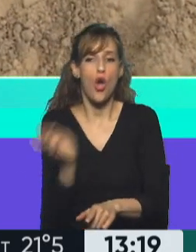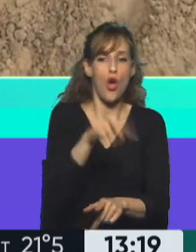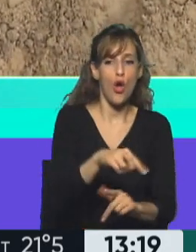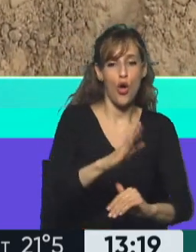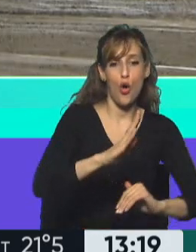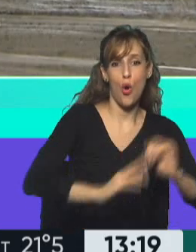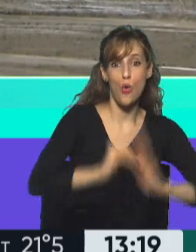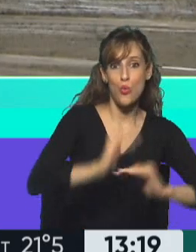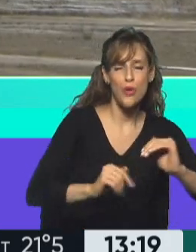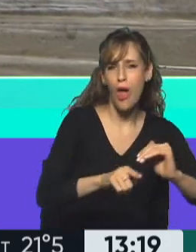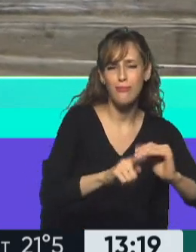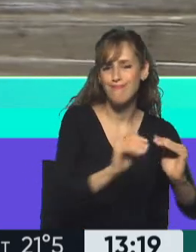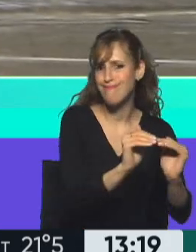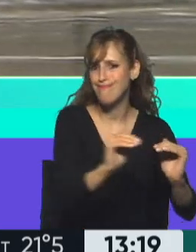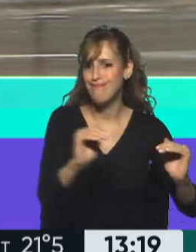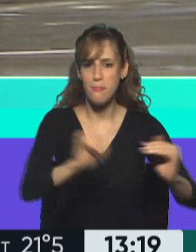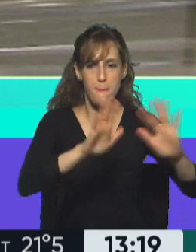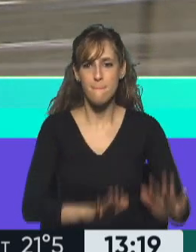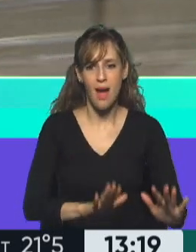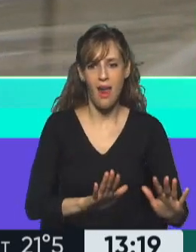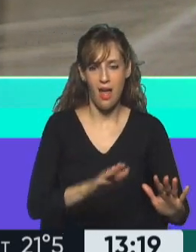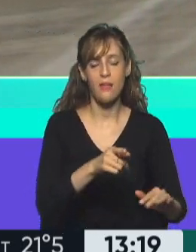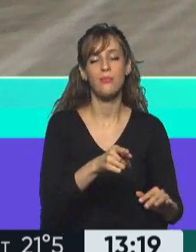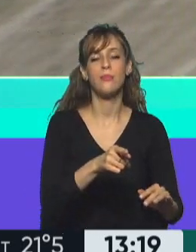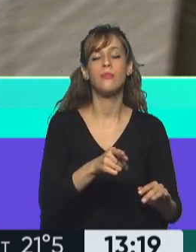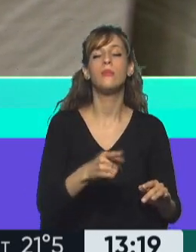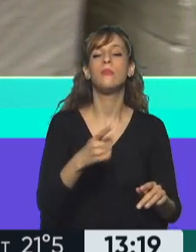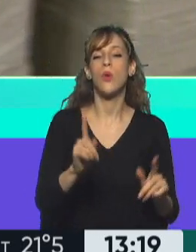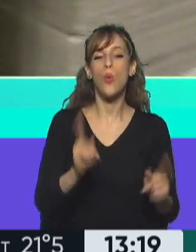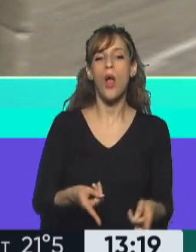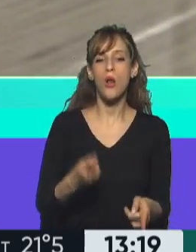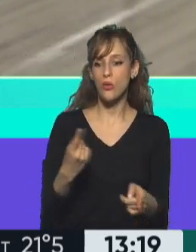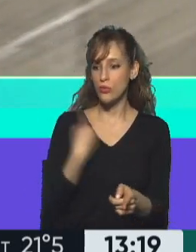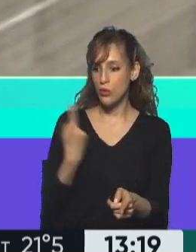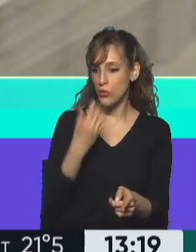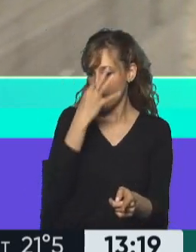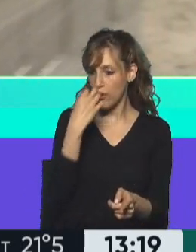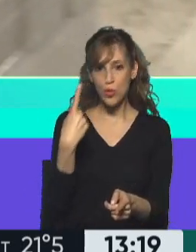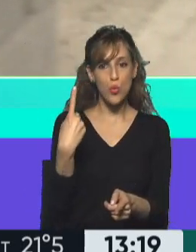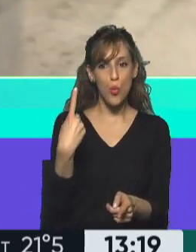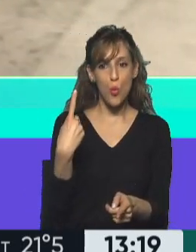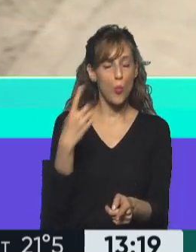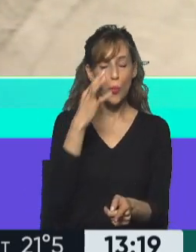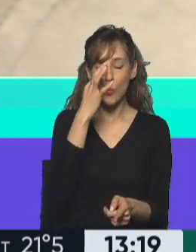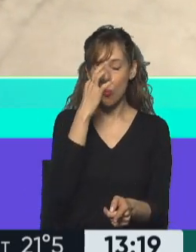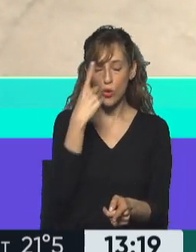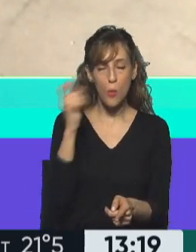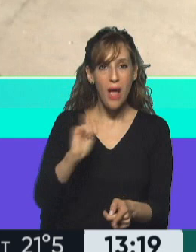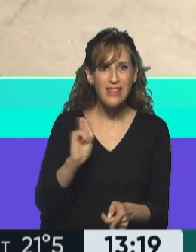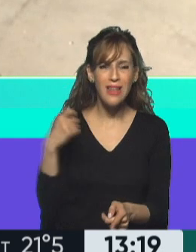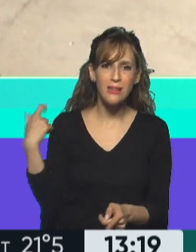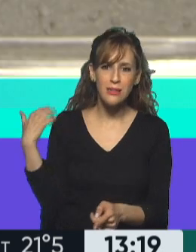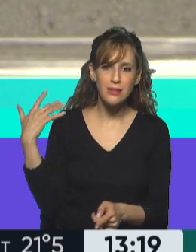recordarán ustedes. Pero adicionalmente nosotros ya veníamos de 21 meses en ese momento de caída